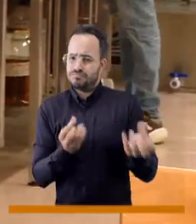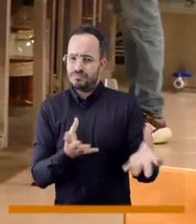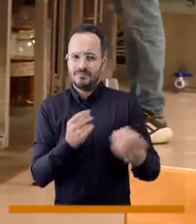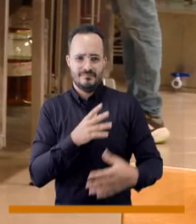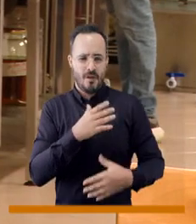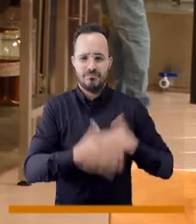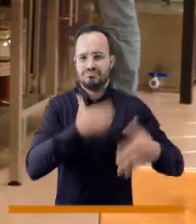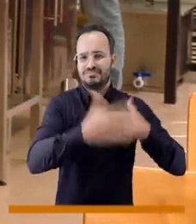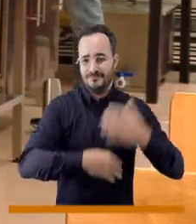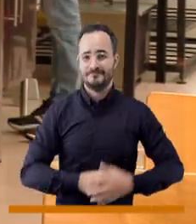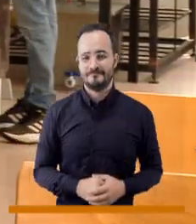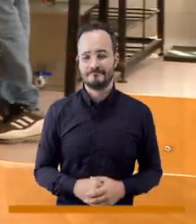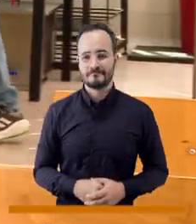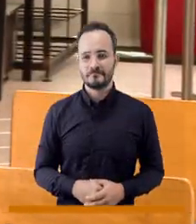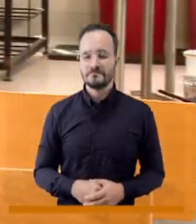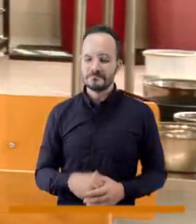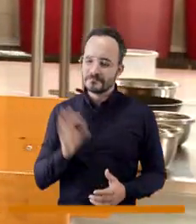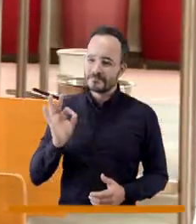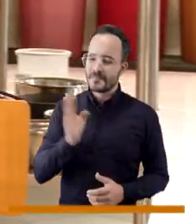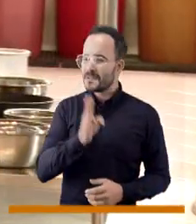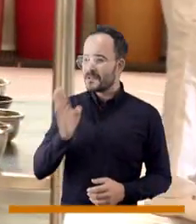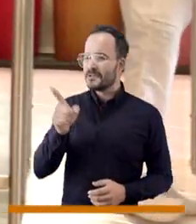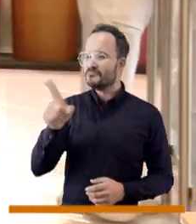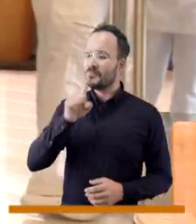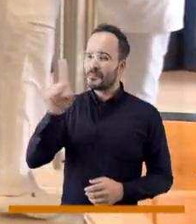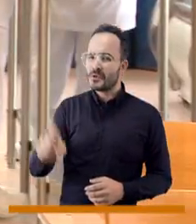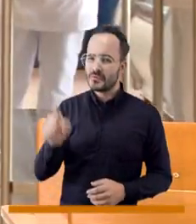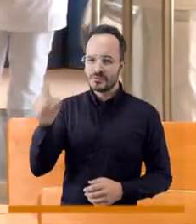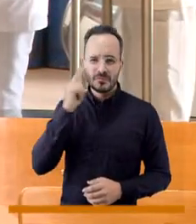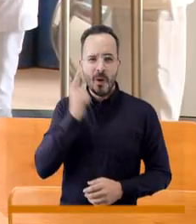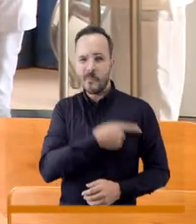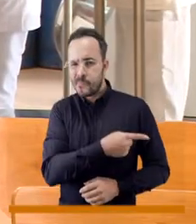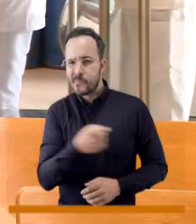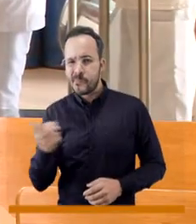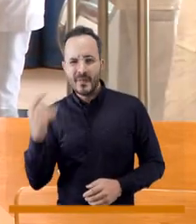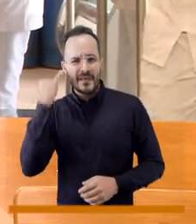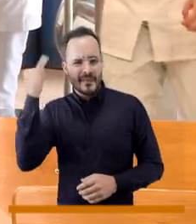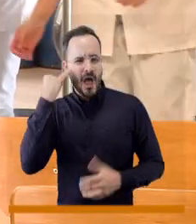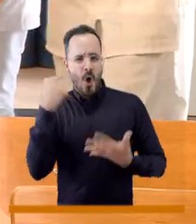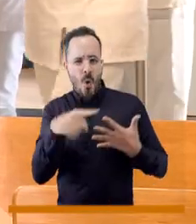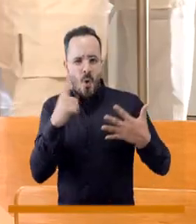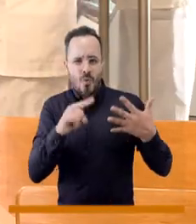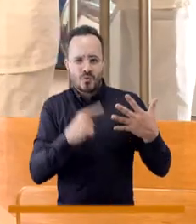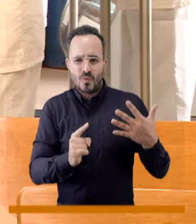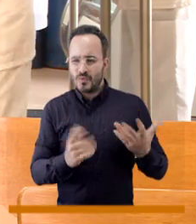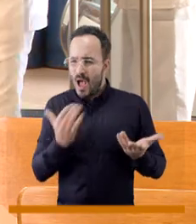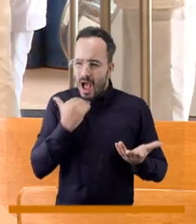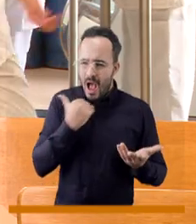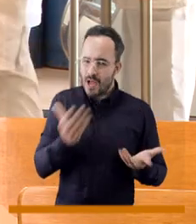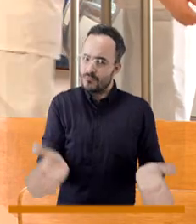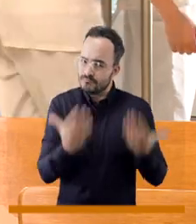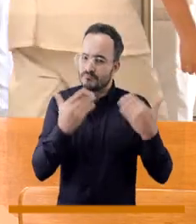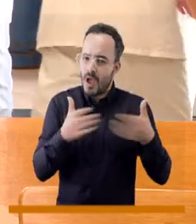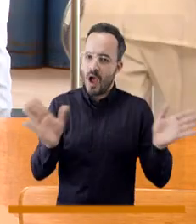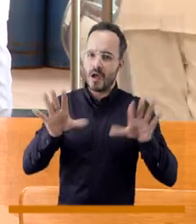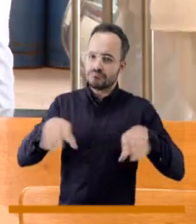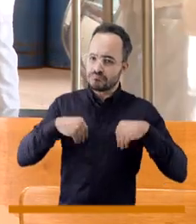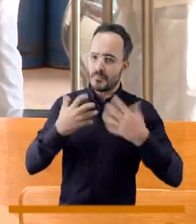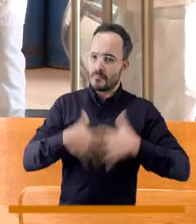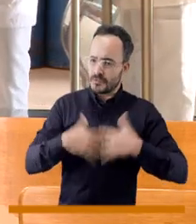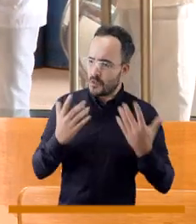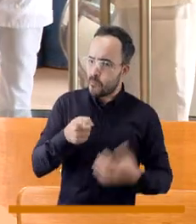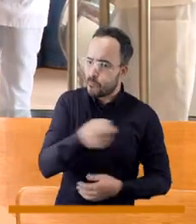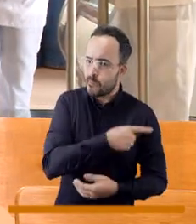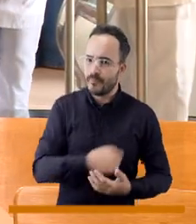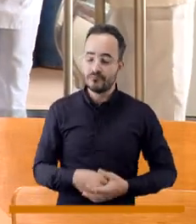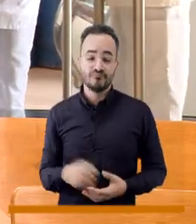estas personas que tienen tanto para darnos. Y le pregunto a la concejal Natalie Vélez, ¿existe otro tipo de mecanismos para incrementar